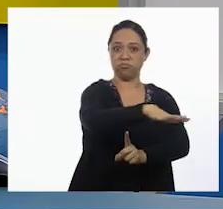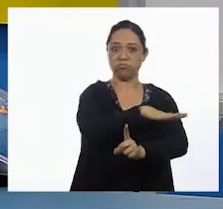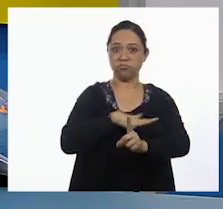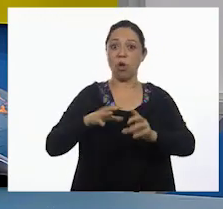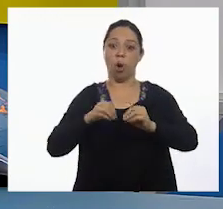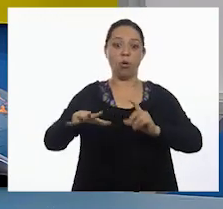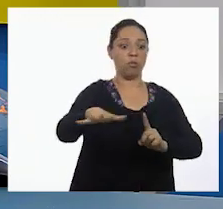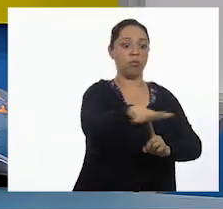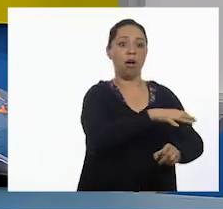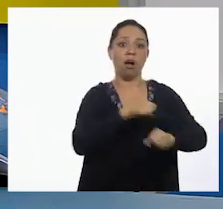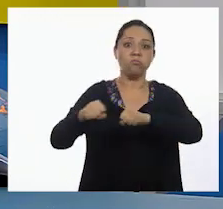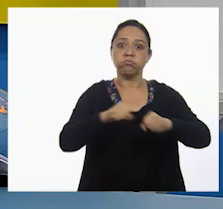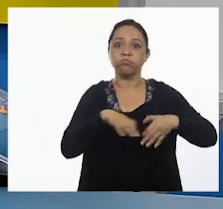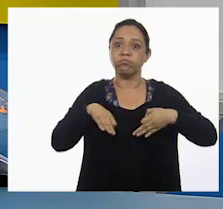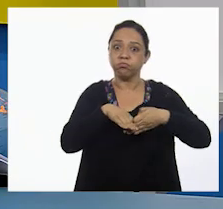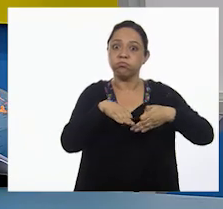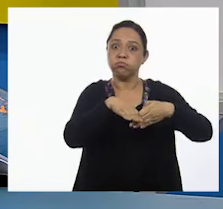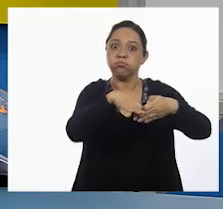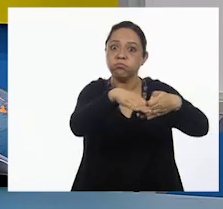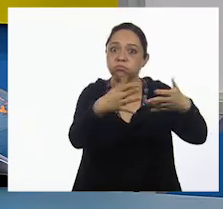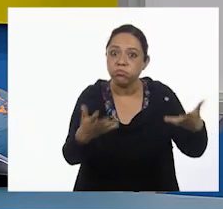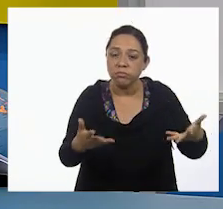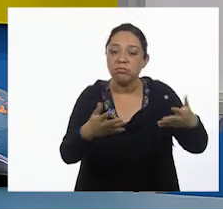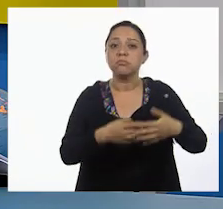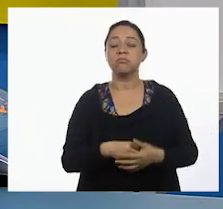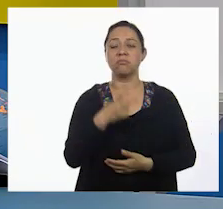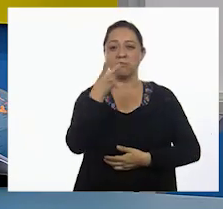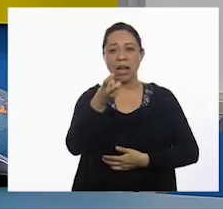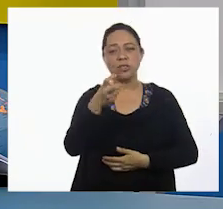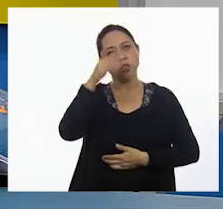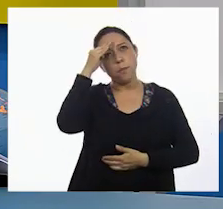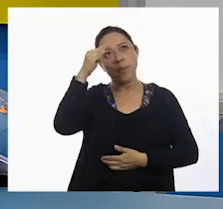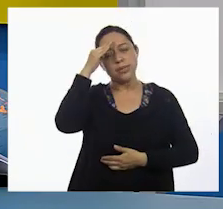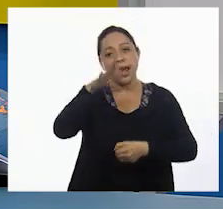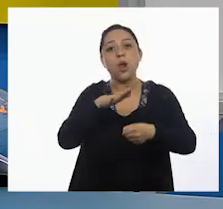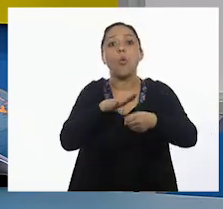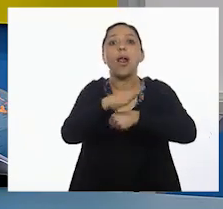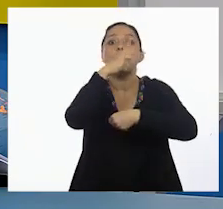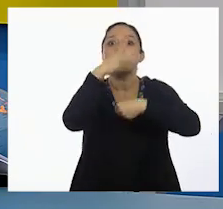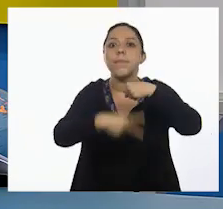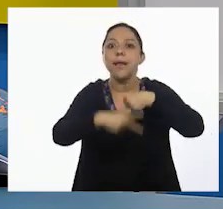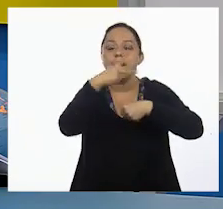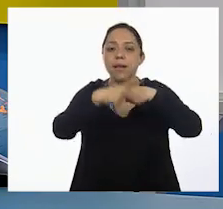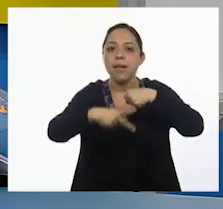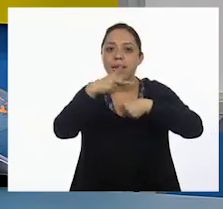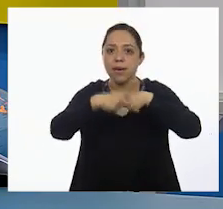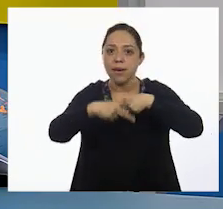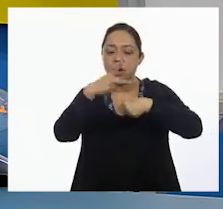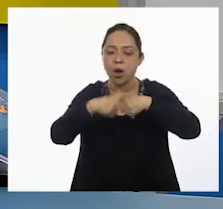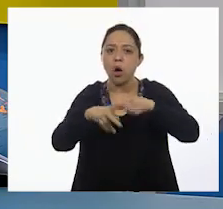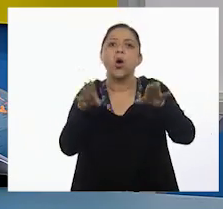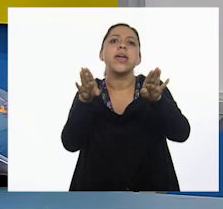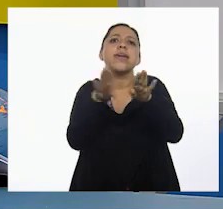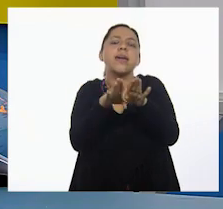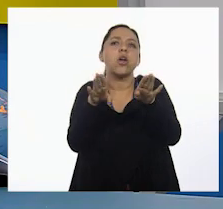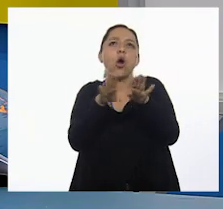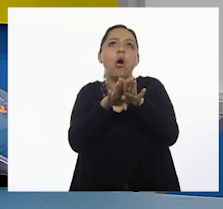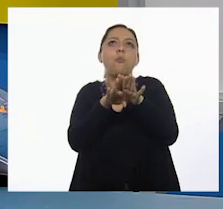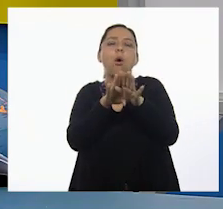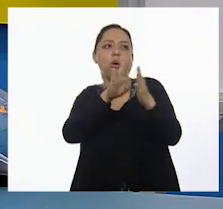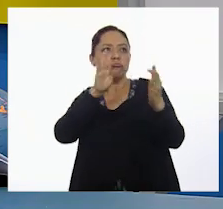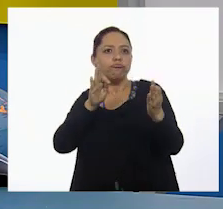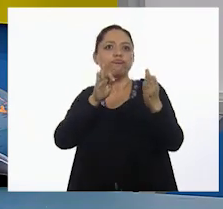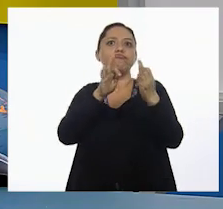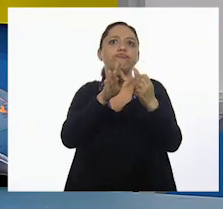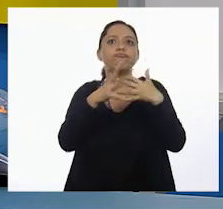sísmica. Y aquí también valdría la pena considerar cuáles son los riesgos que corres y de qué manera los puedes afrontar, o si es